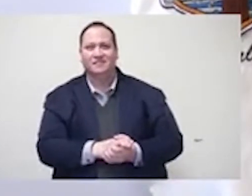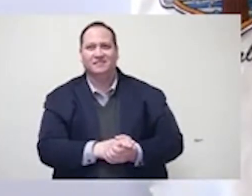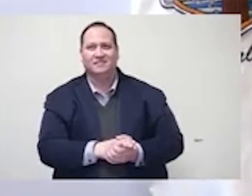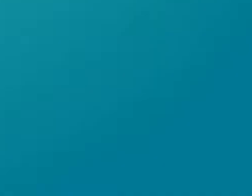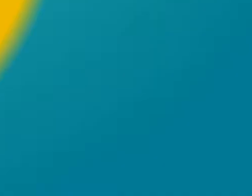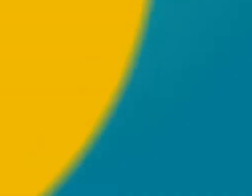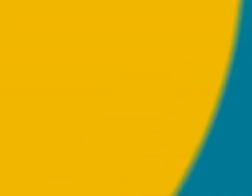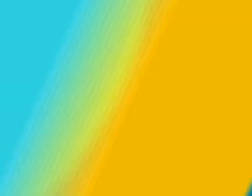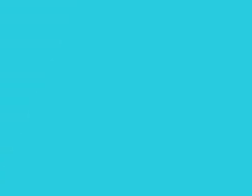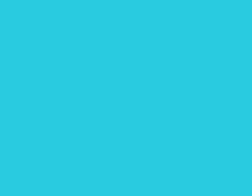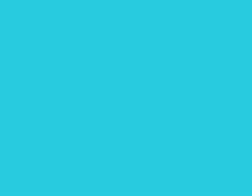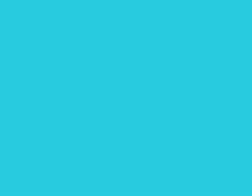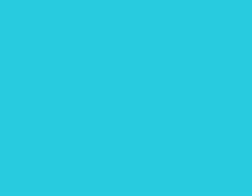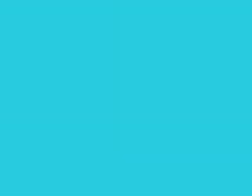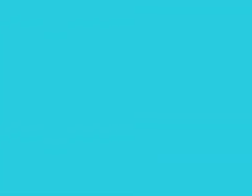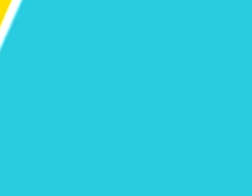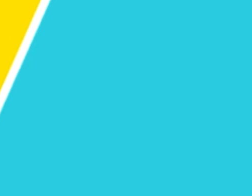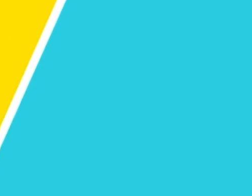Vázquez